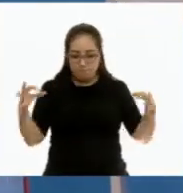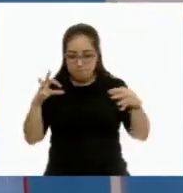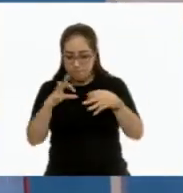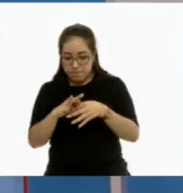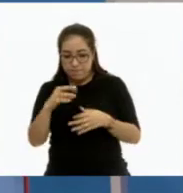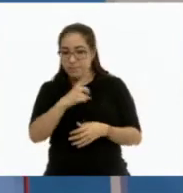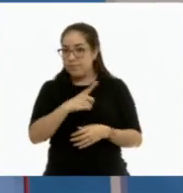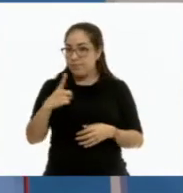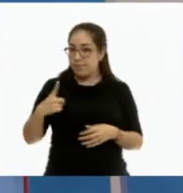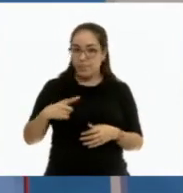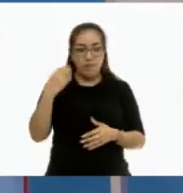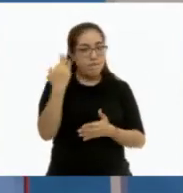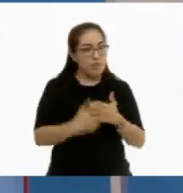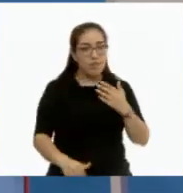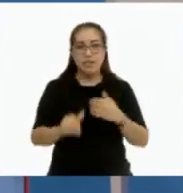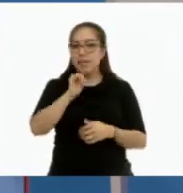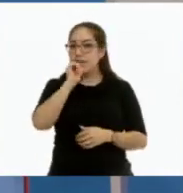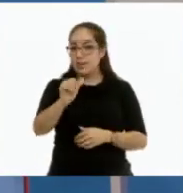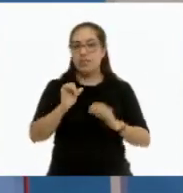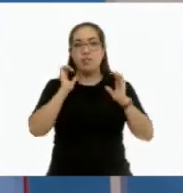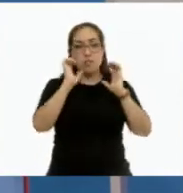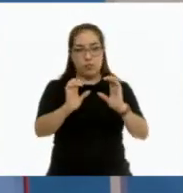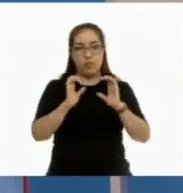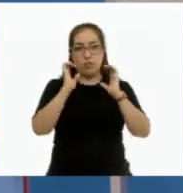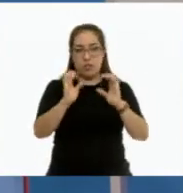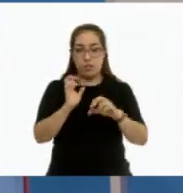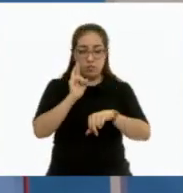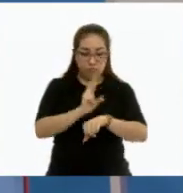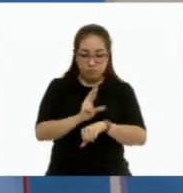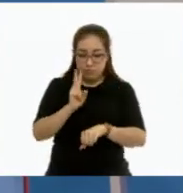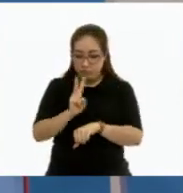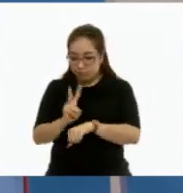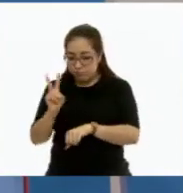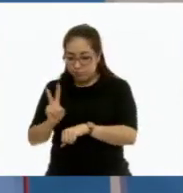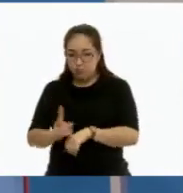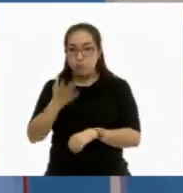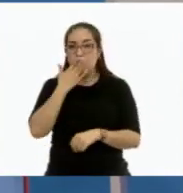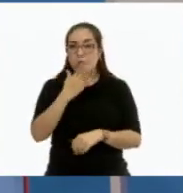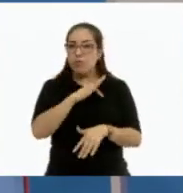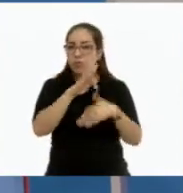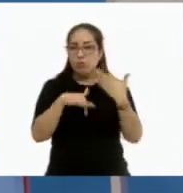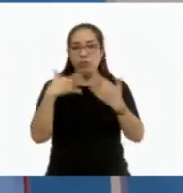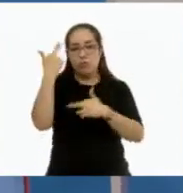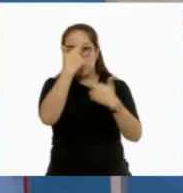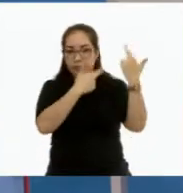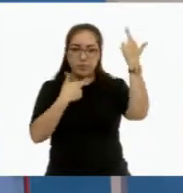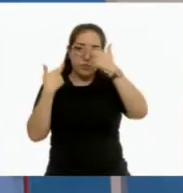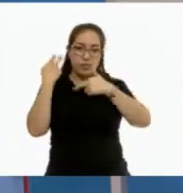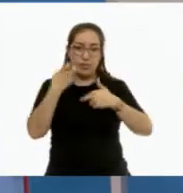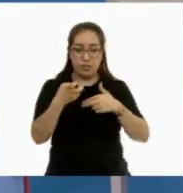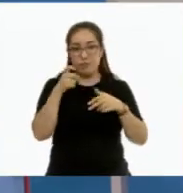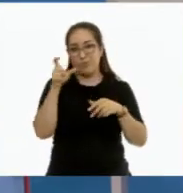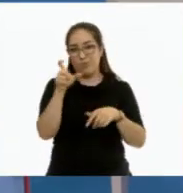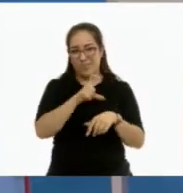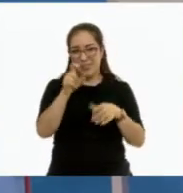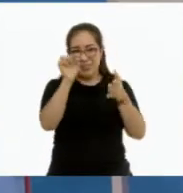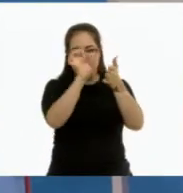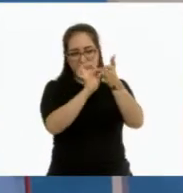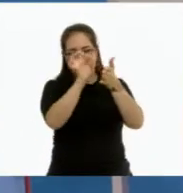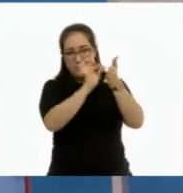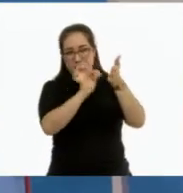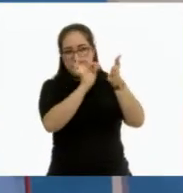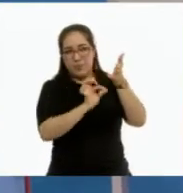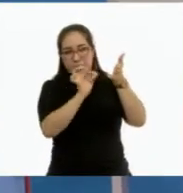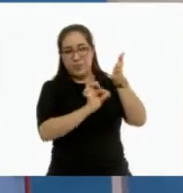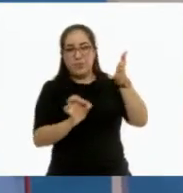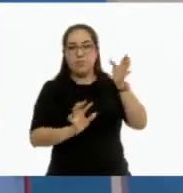revisar muy bien que no te falte nada. Que esos alvéolos estén bien rellenitos para que al momento que califiquen tu examen, pues